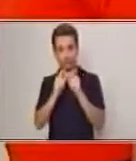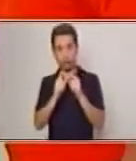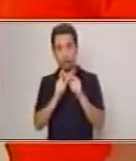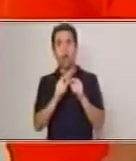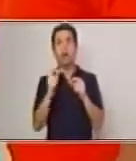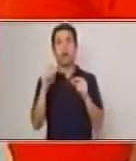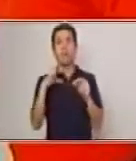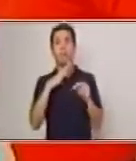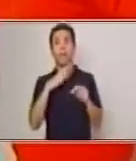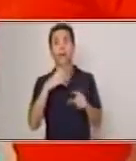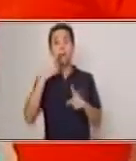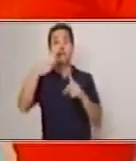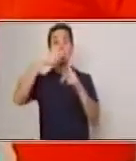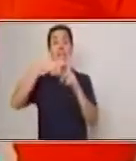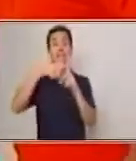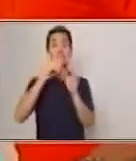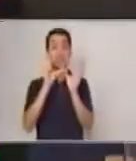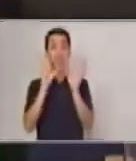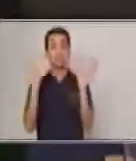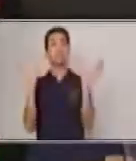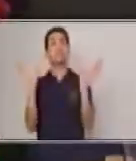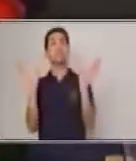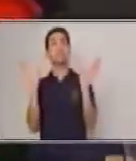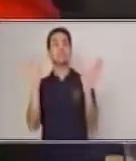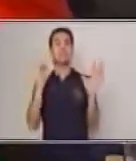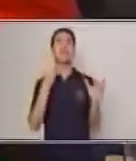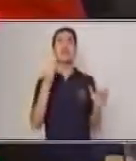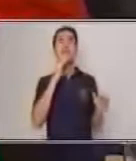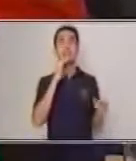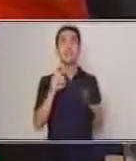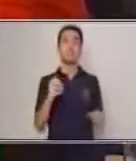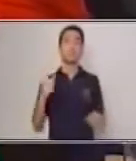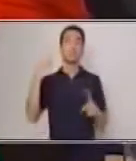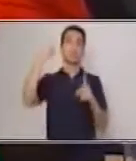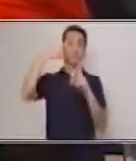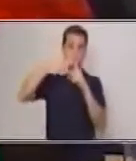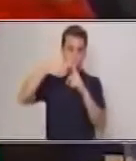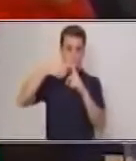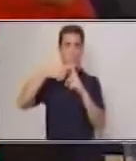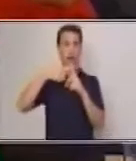separado por el signo más. Ahora es una suma